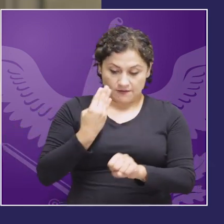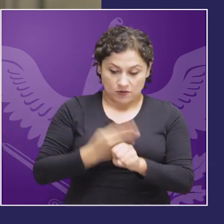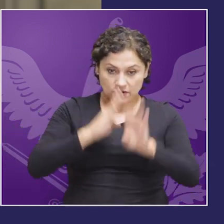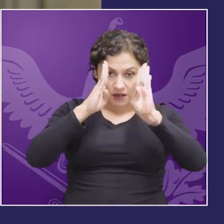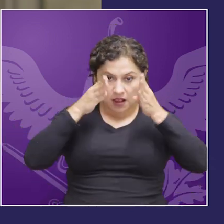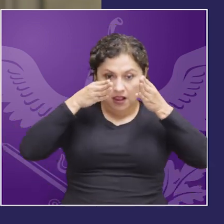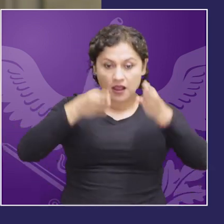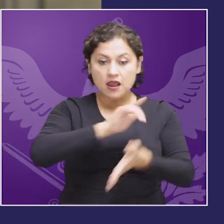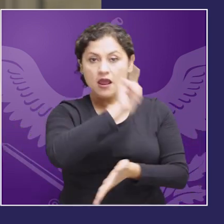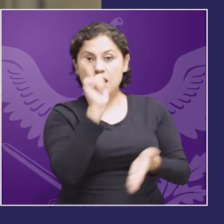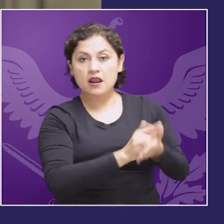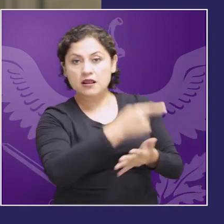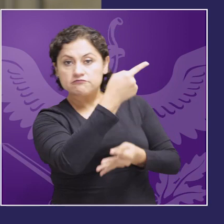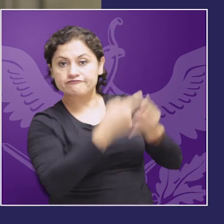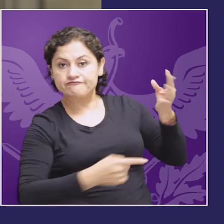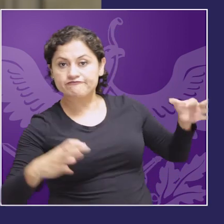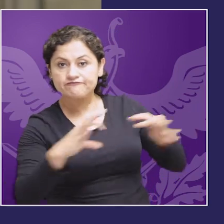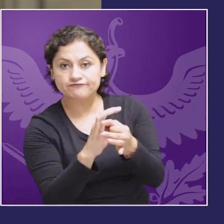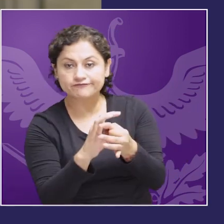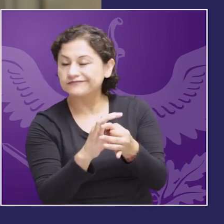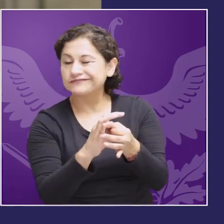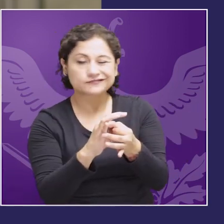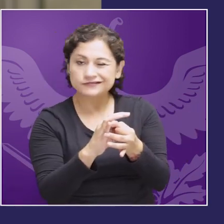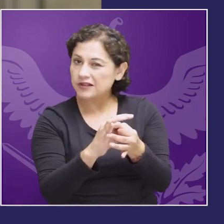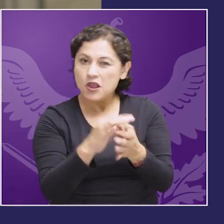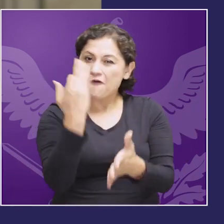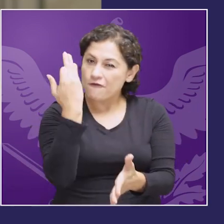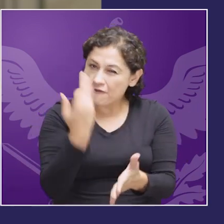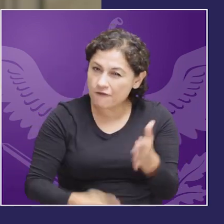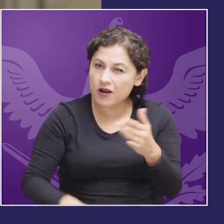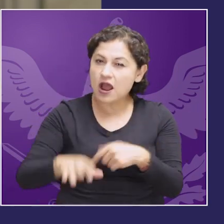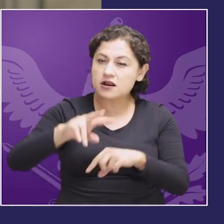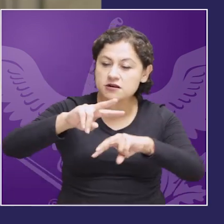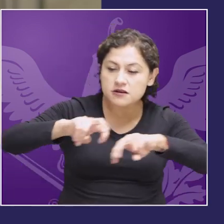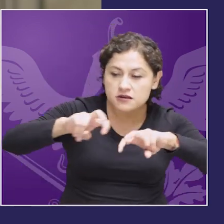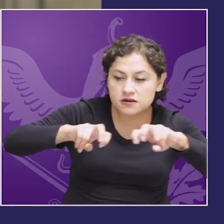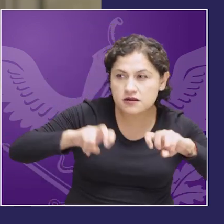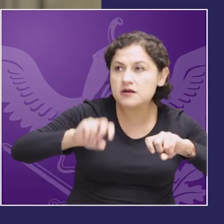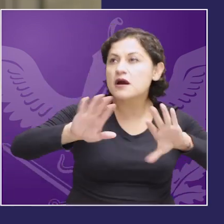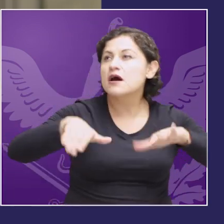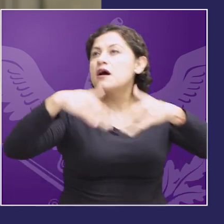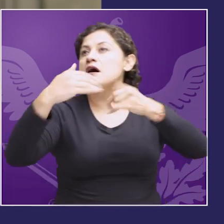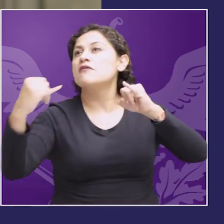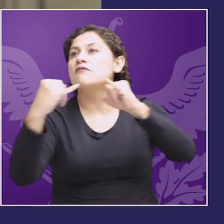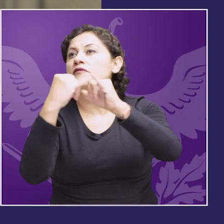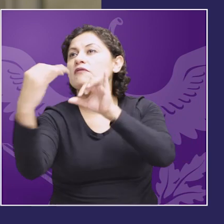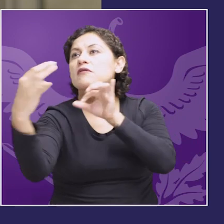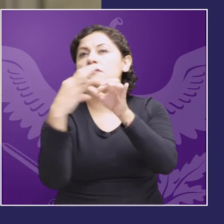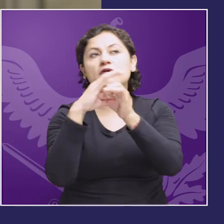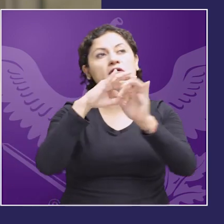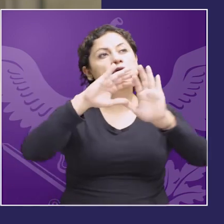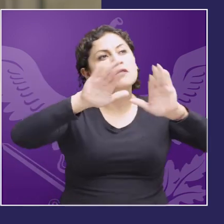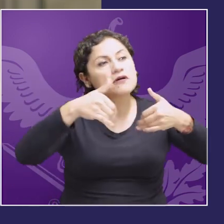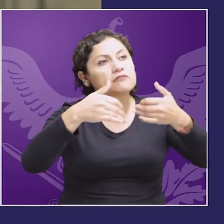se acota a aplicar la ley, pero no a buscar el mejor convenio con los organismos